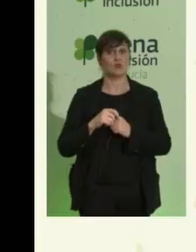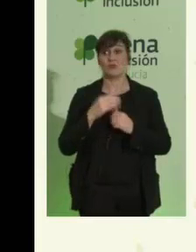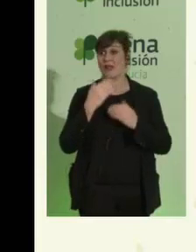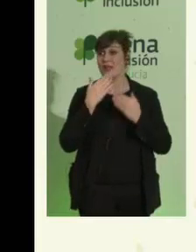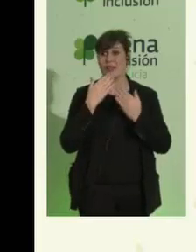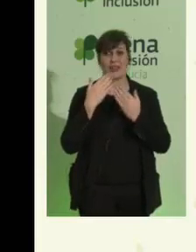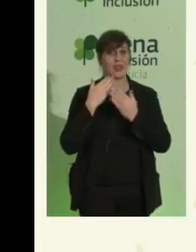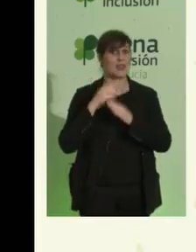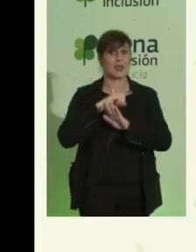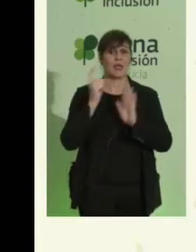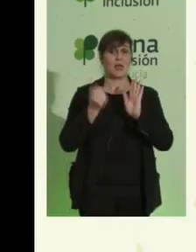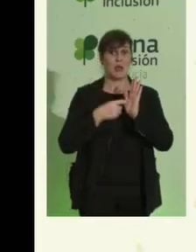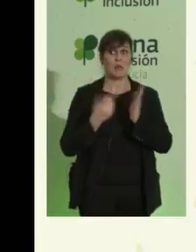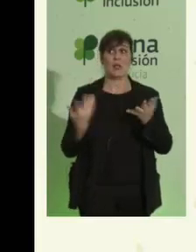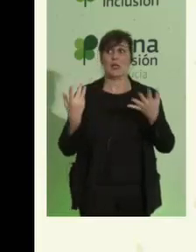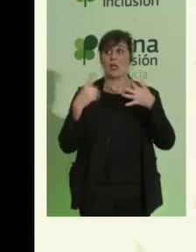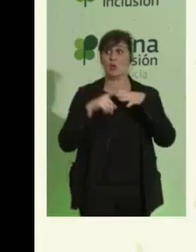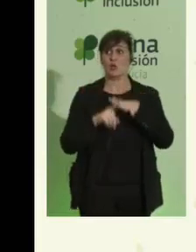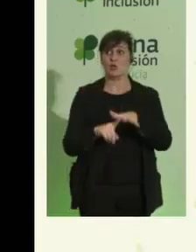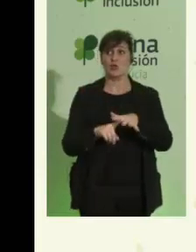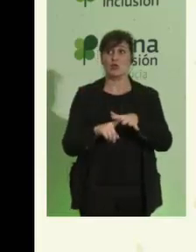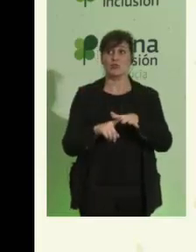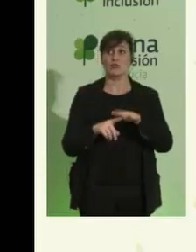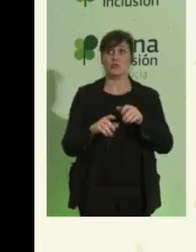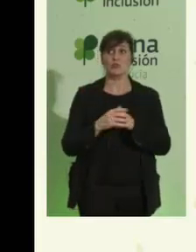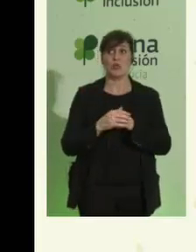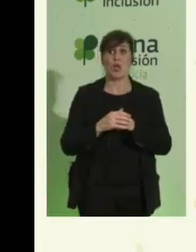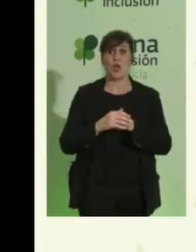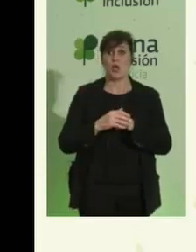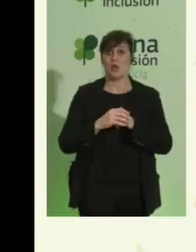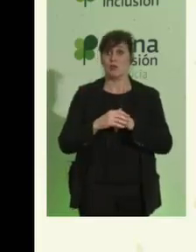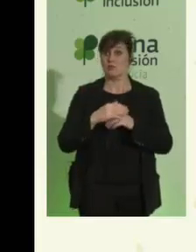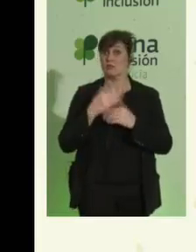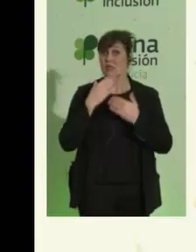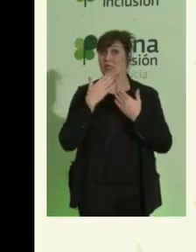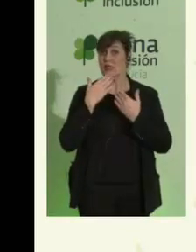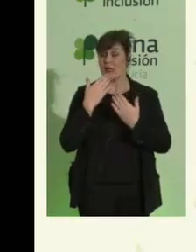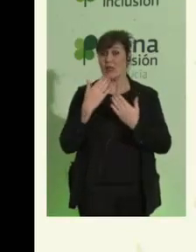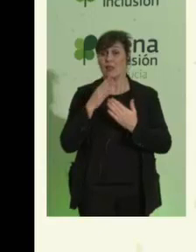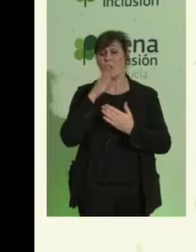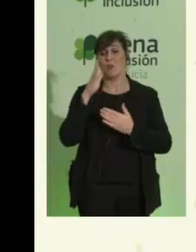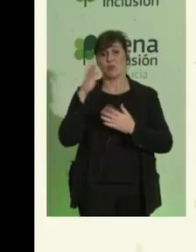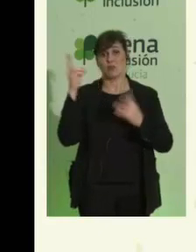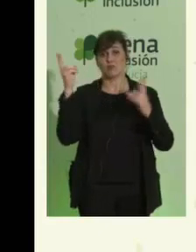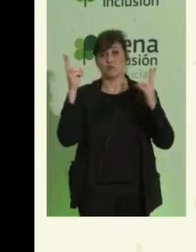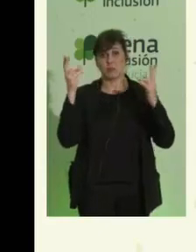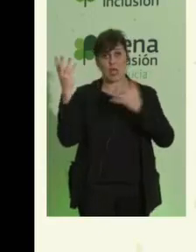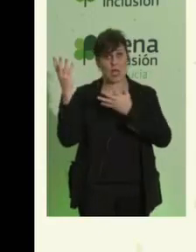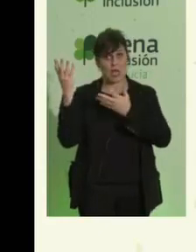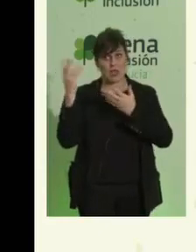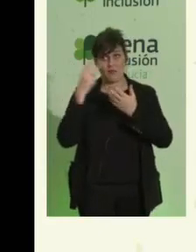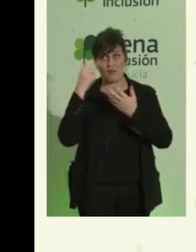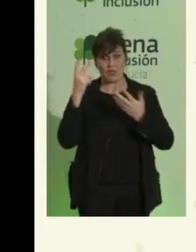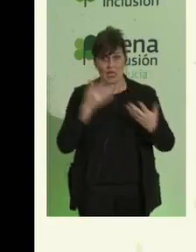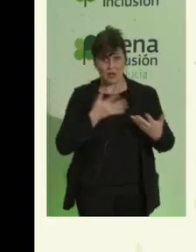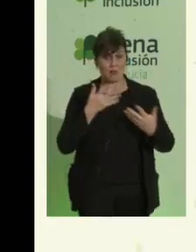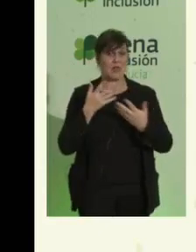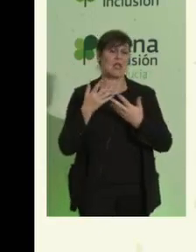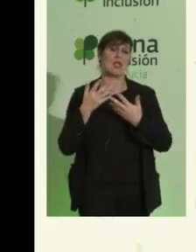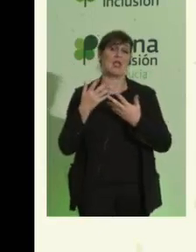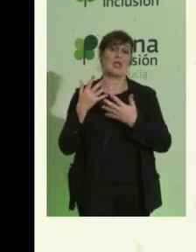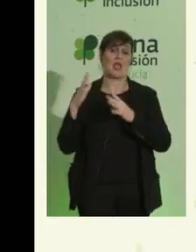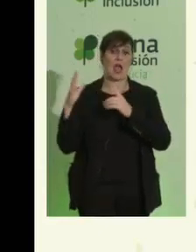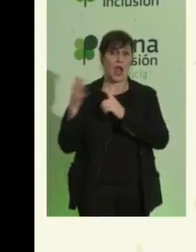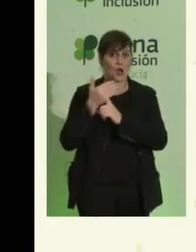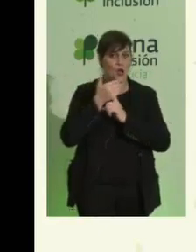agradecer a Plena Inclusión por acogerme, por invitarme, por crear este maravilloso espacio donde podamos estar juntos.